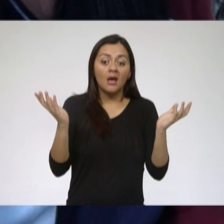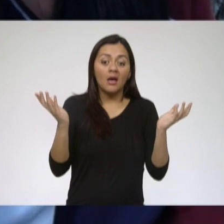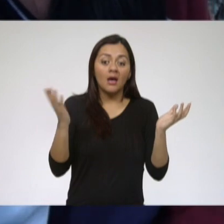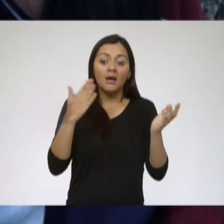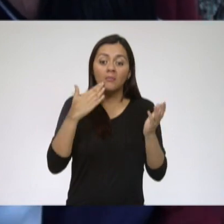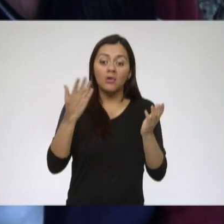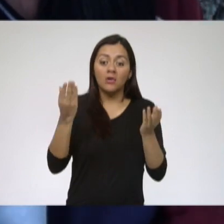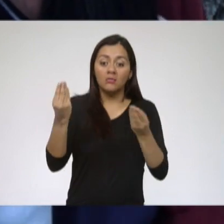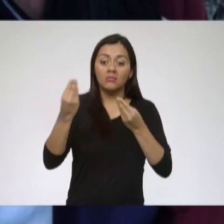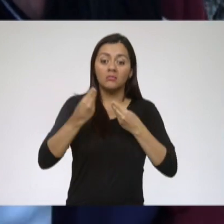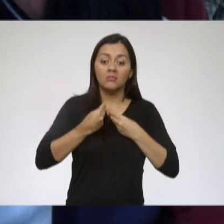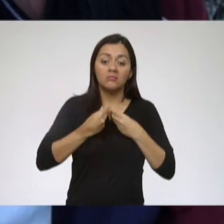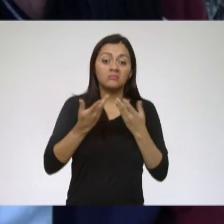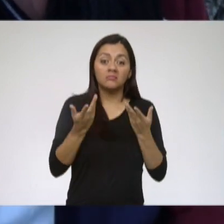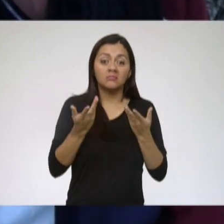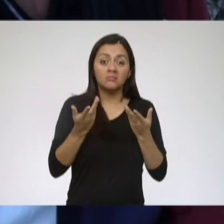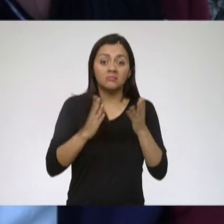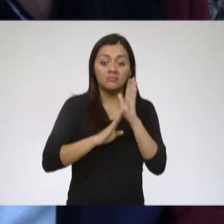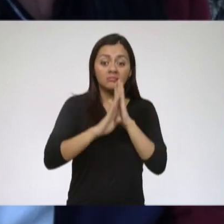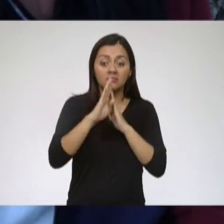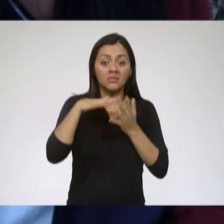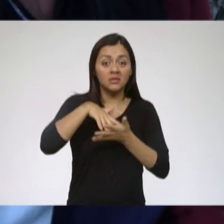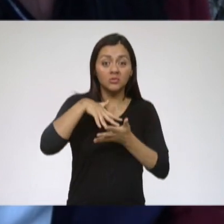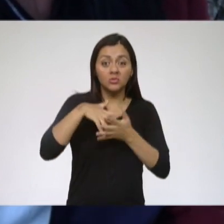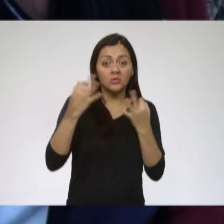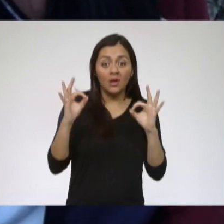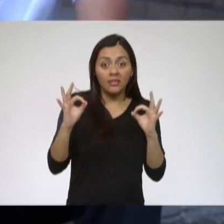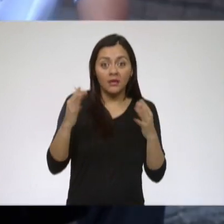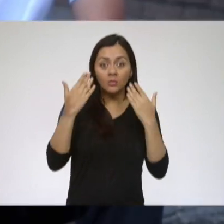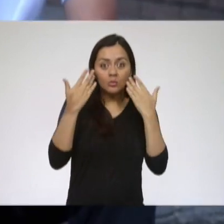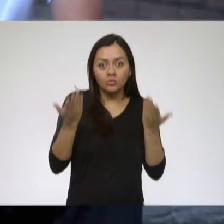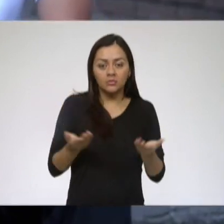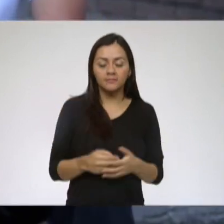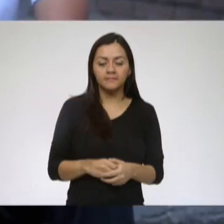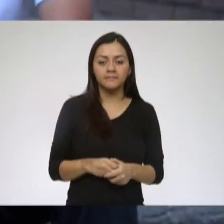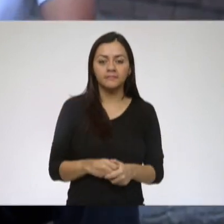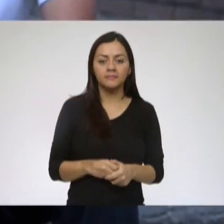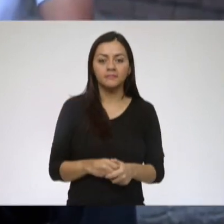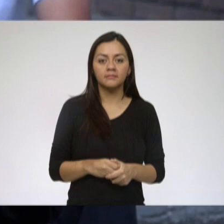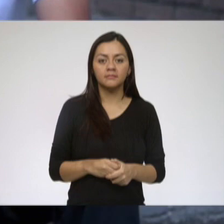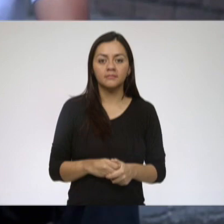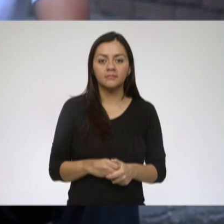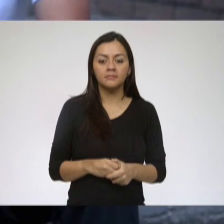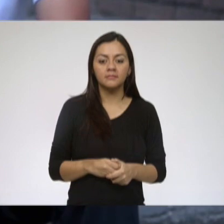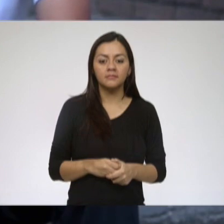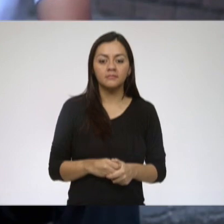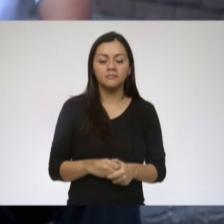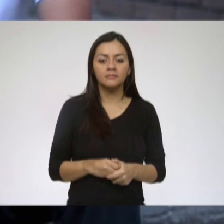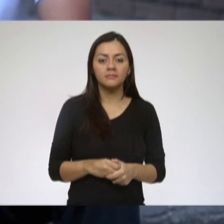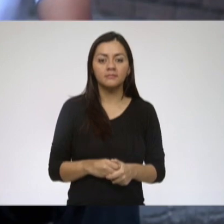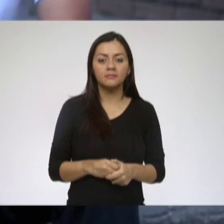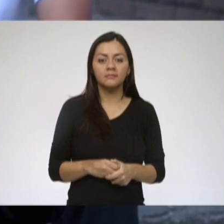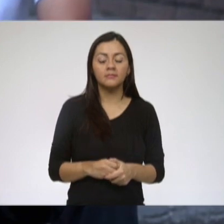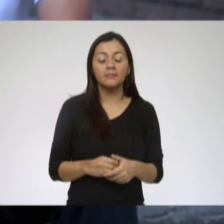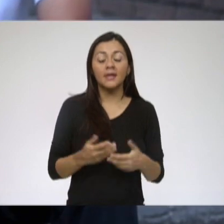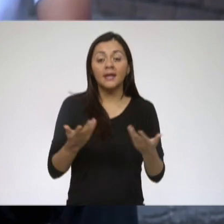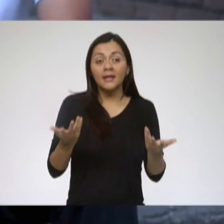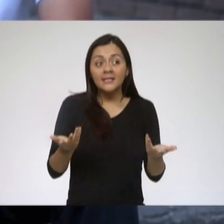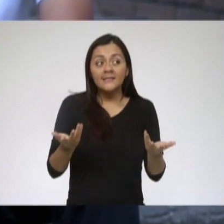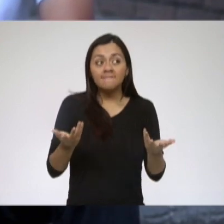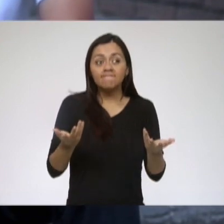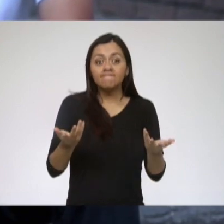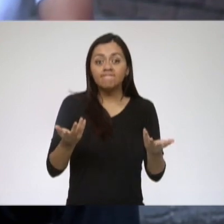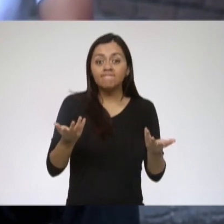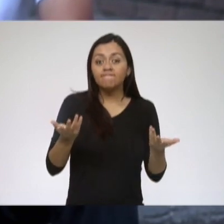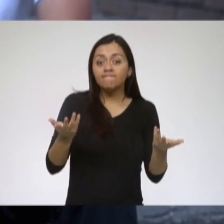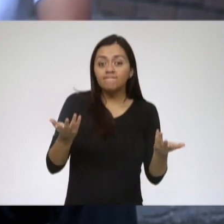ido, capaz ya no tuviera un estudio. Digo que para poder nosotros sobrevivir,